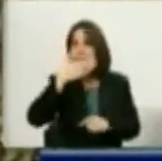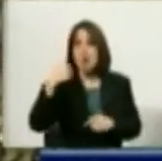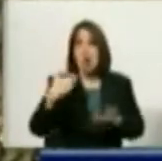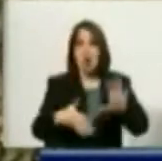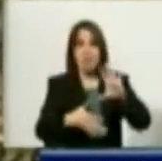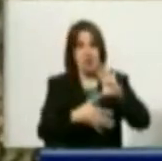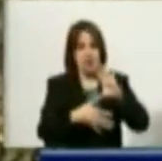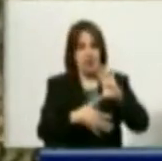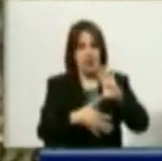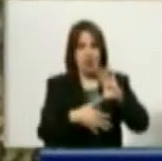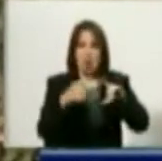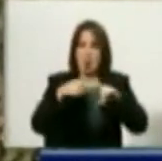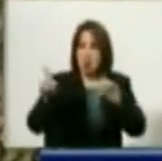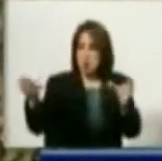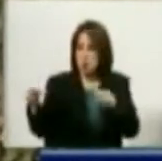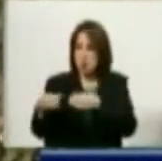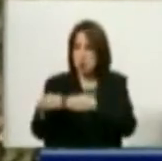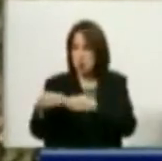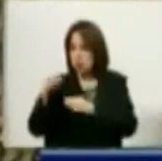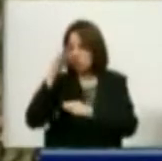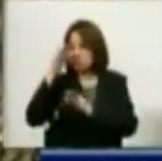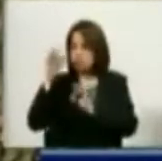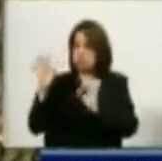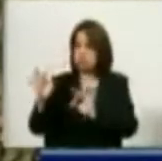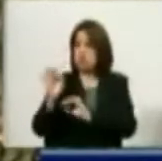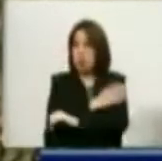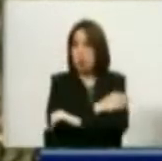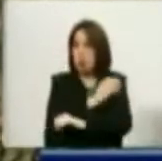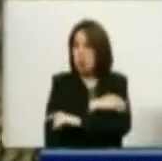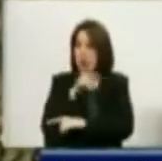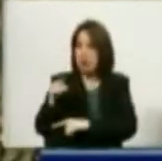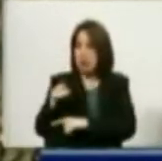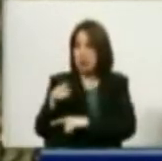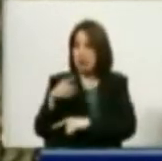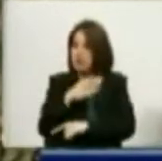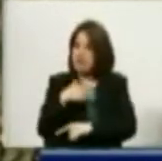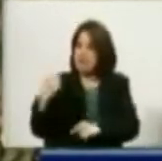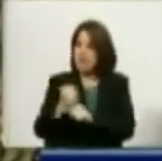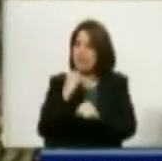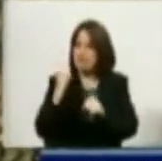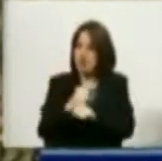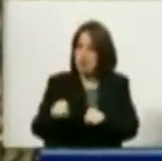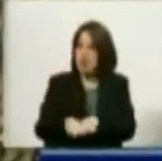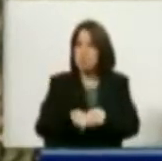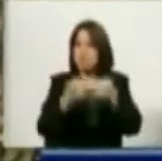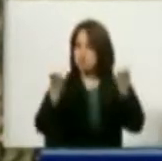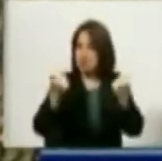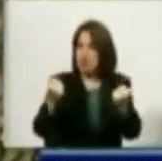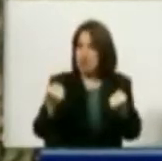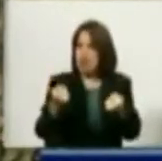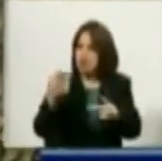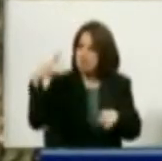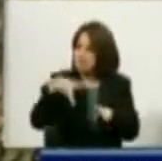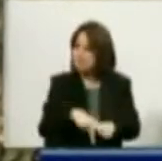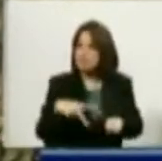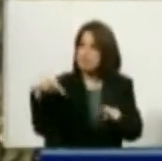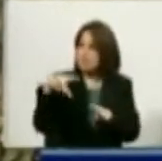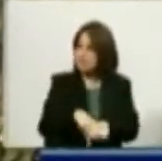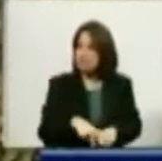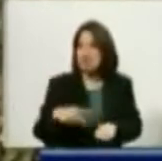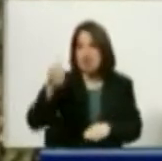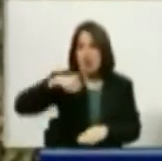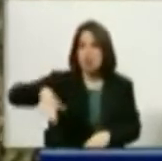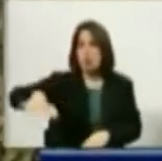para destruirlo y Bolívar nunca le tuvo miedo a enfrentarse a quien tuviera que enfrentarse por la libertad de esta patria eso le pasó a Chávez